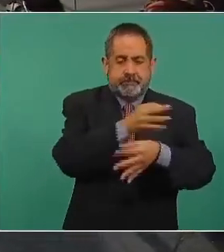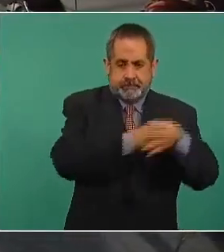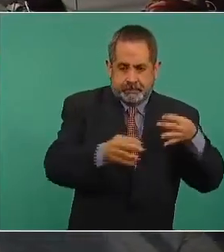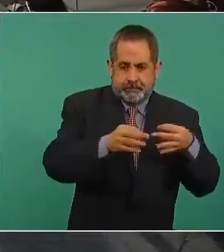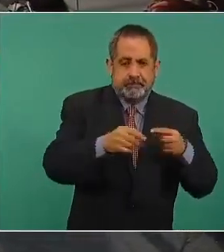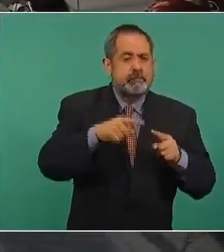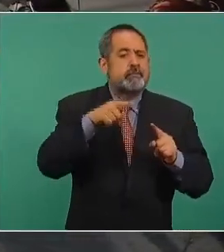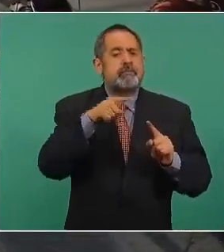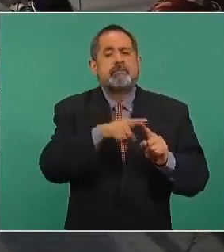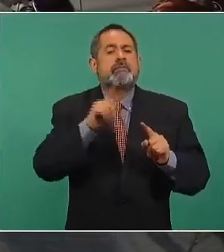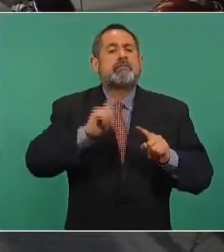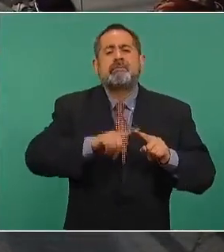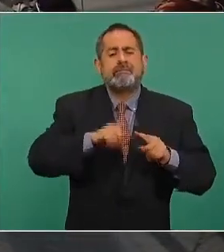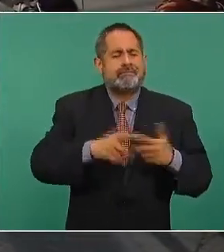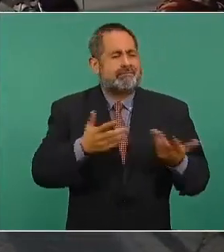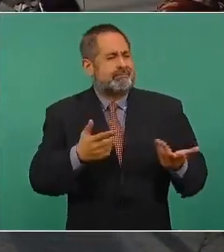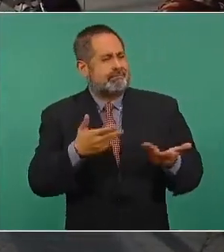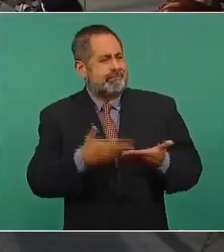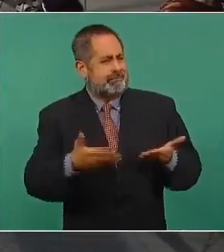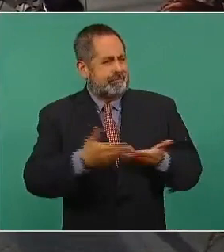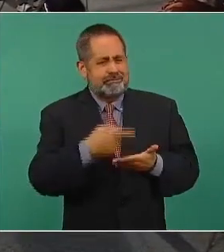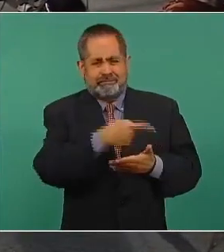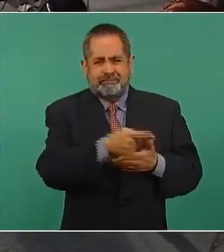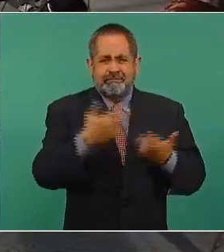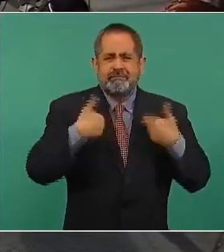más y nada menos que el representante